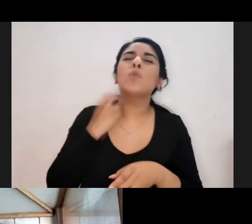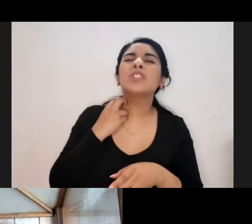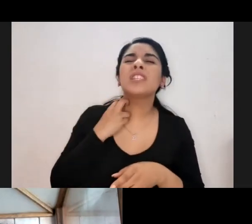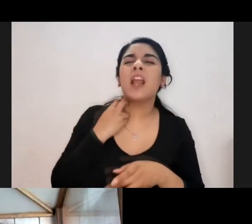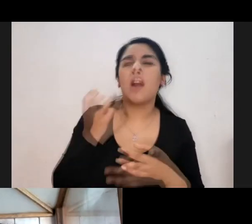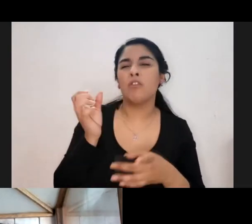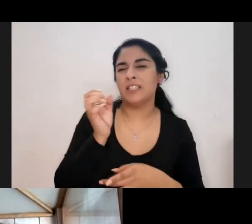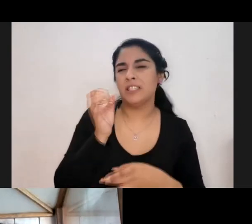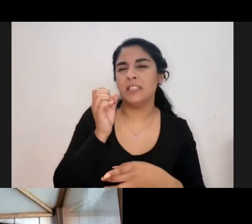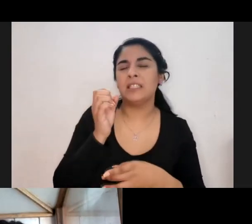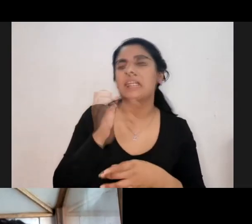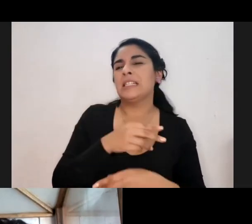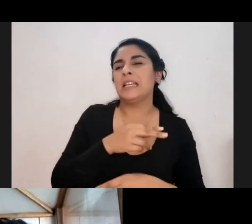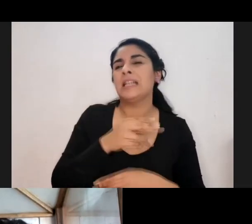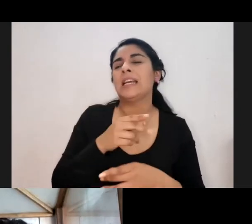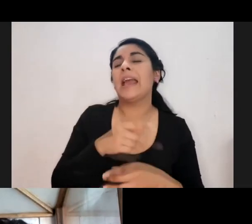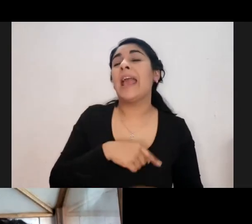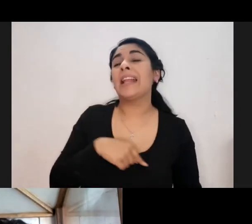Ya.